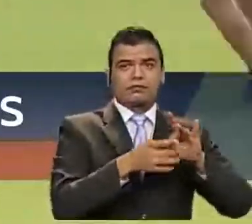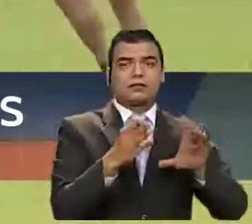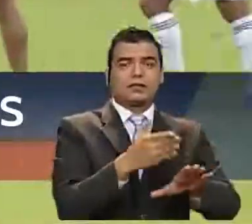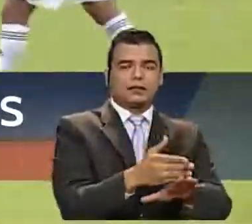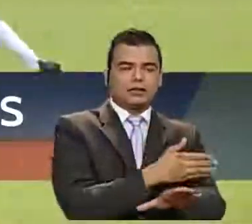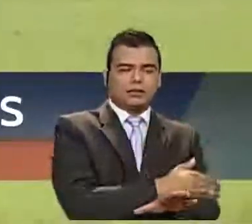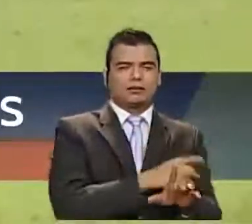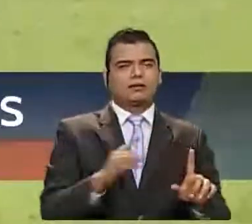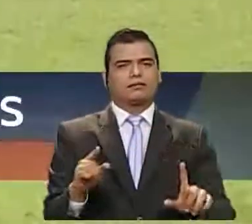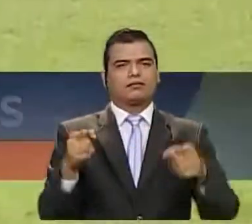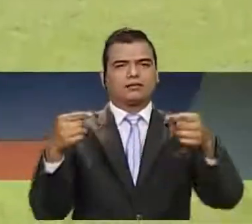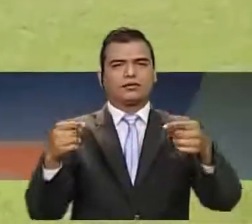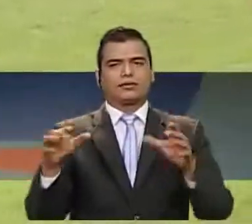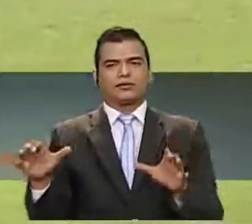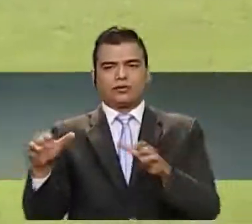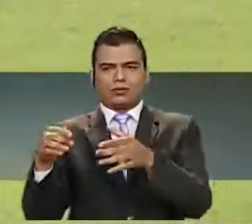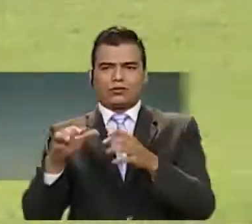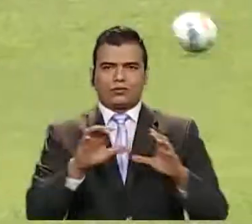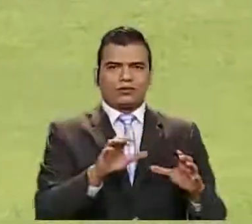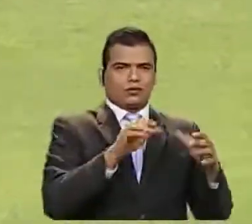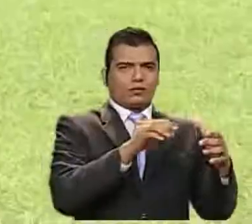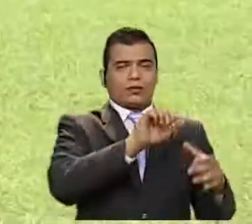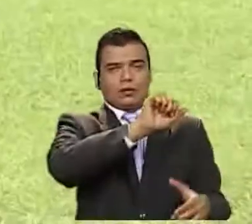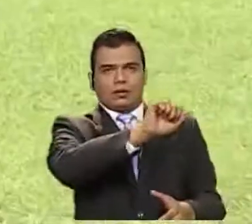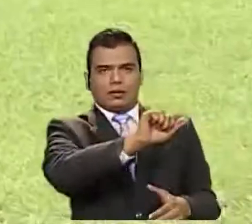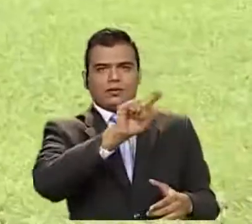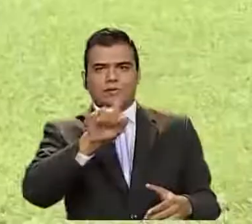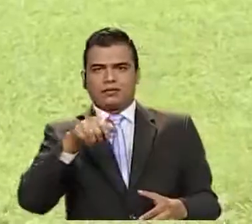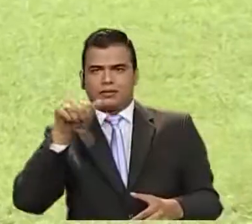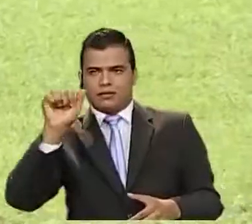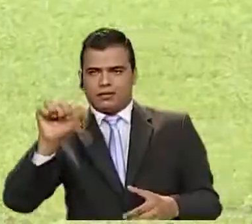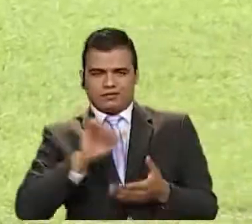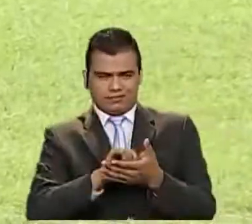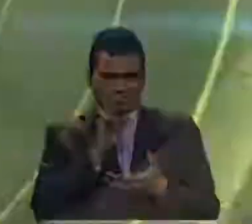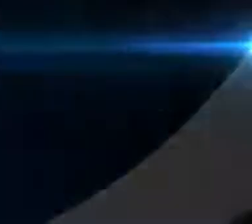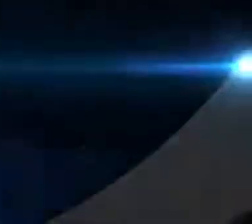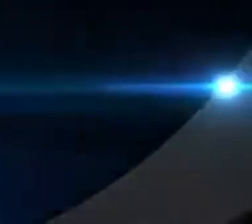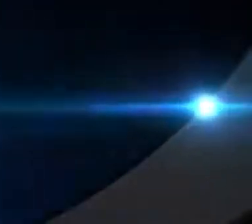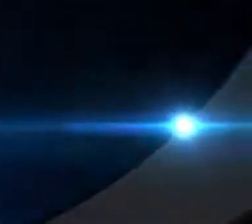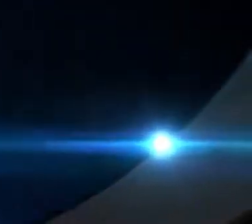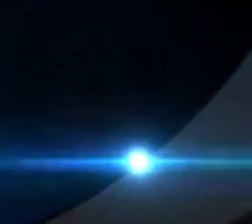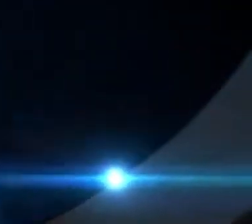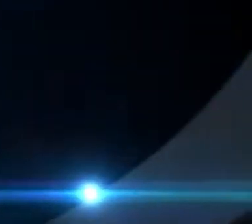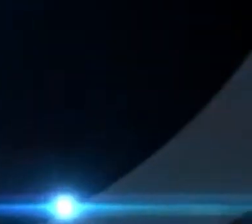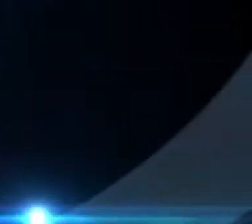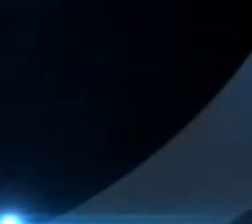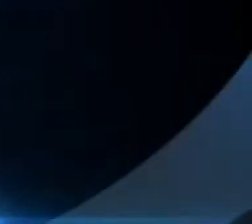preliminar entre los conjuntos femenino Escarlata y su similar de Atlético FC.